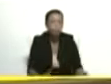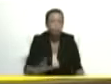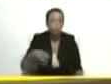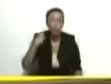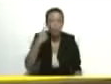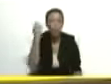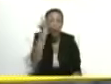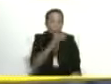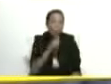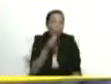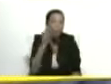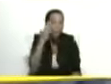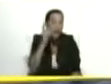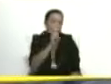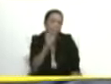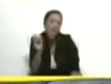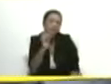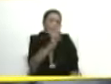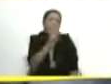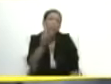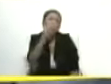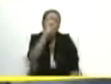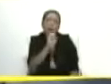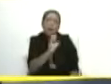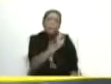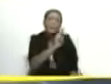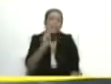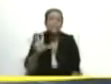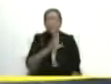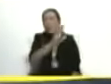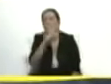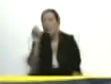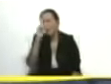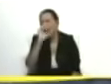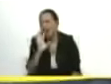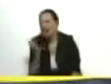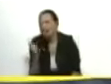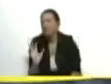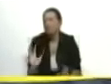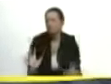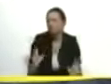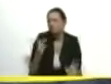Ustedes los más jovencitos de 21 años, 25, 30 años.